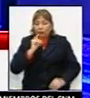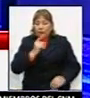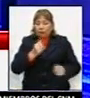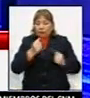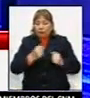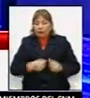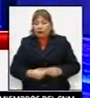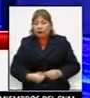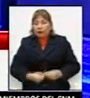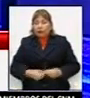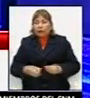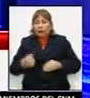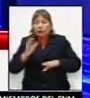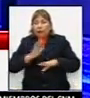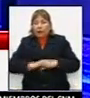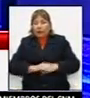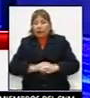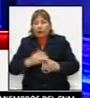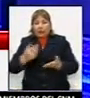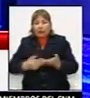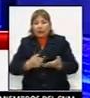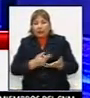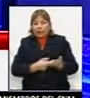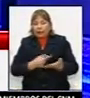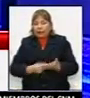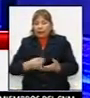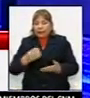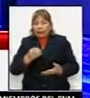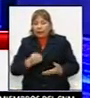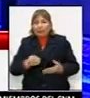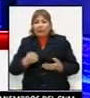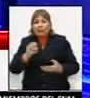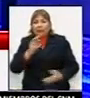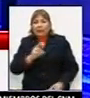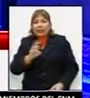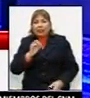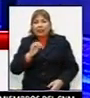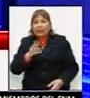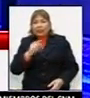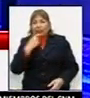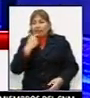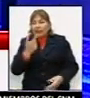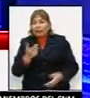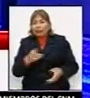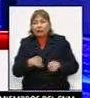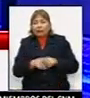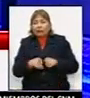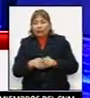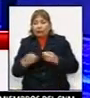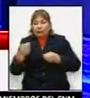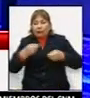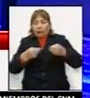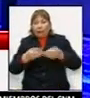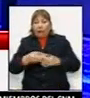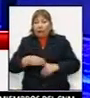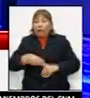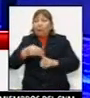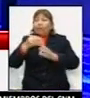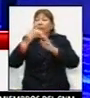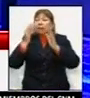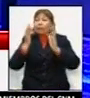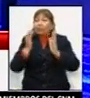posición respecto al debate de la bicameralidad. Este aporte de los especialistas en